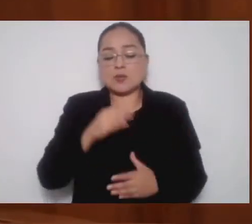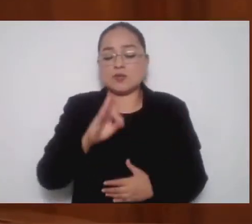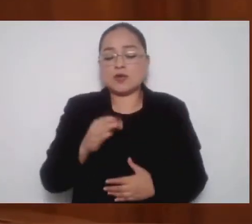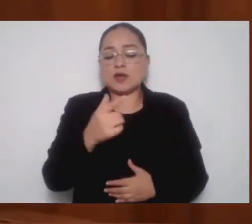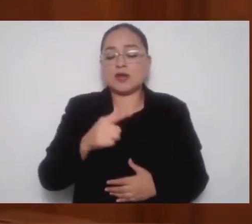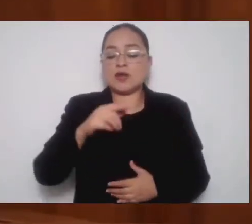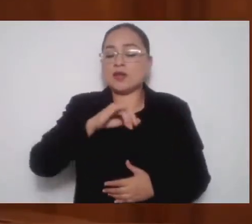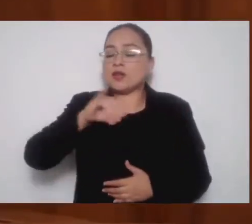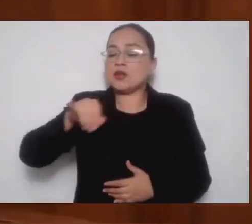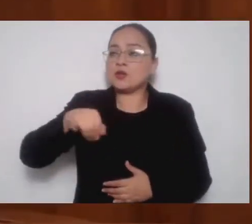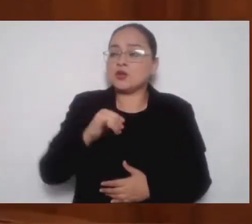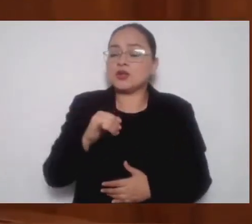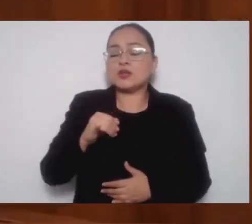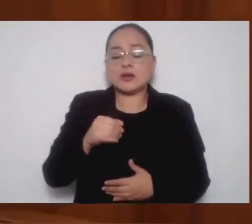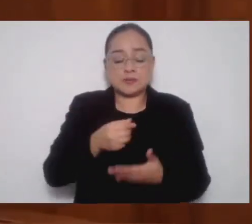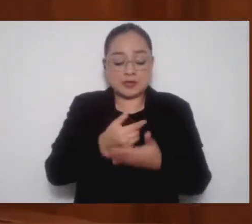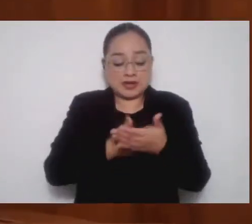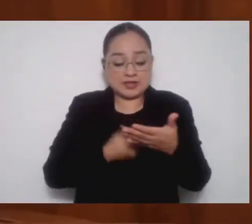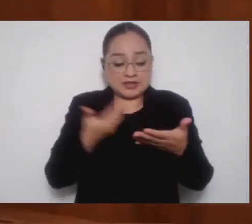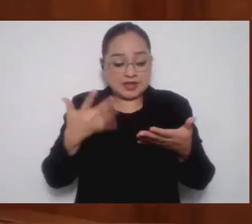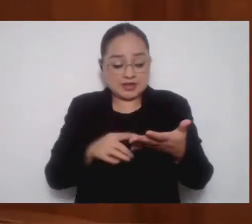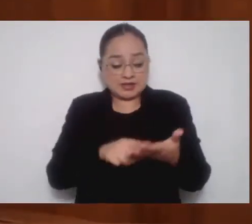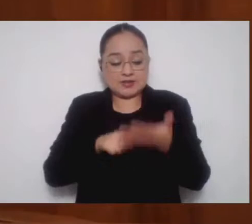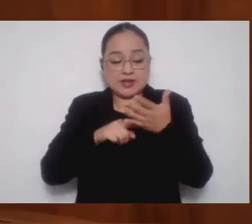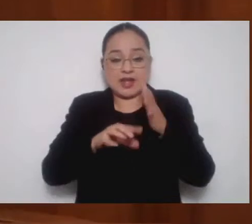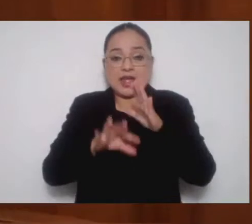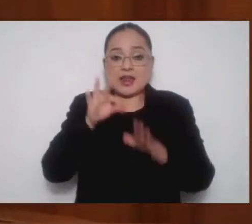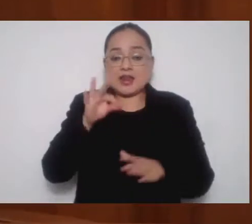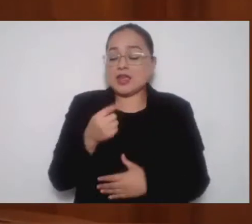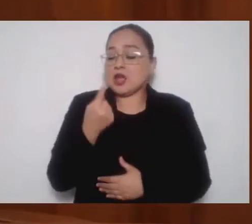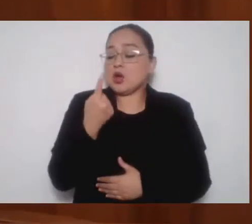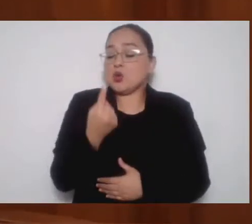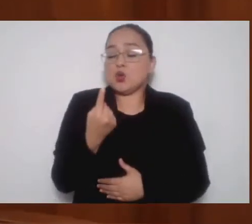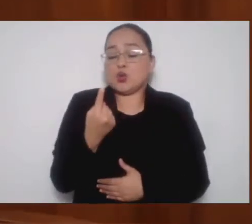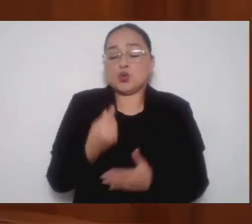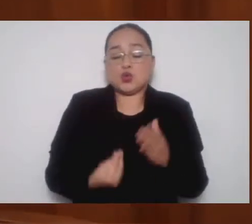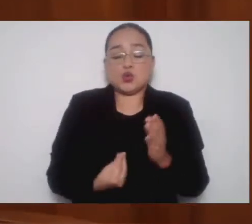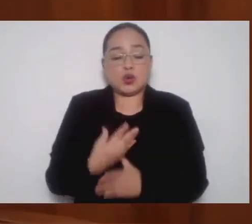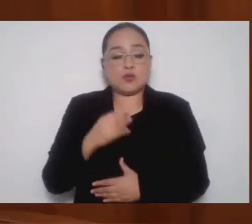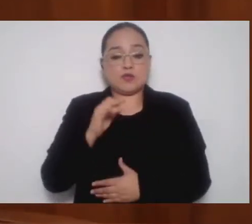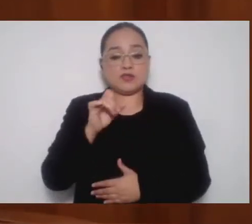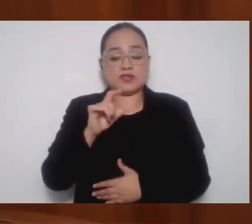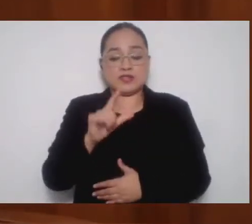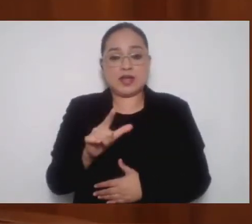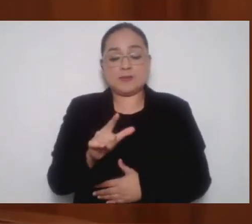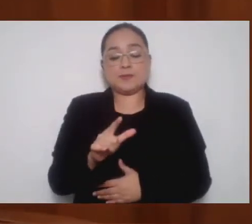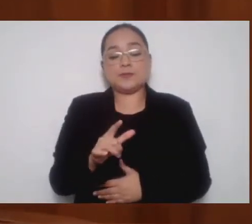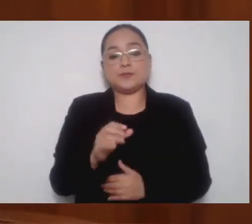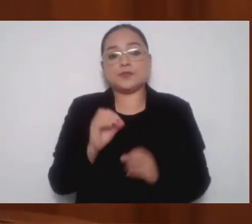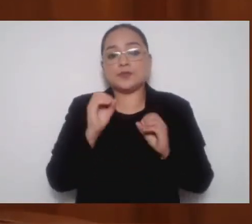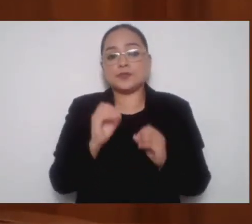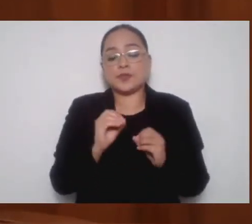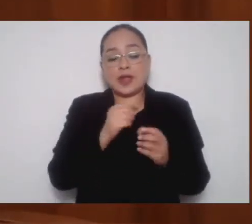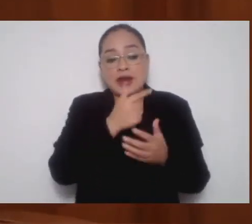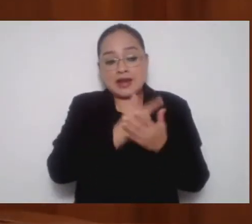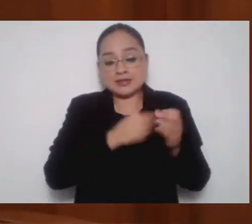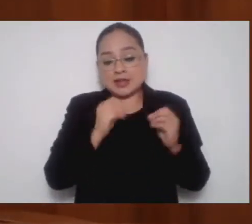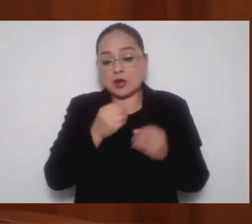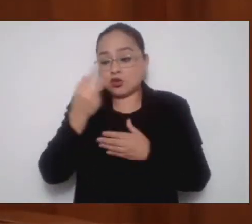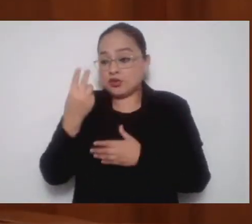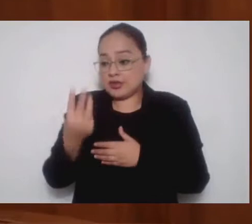general de entre las candidatas y candidatos que integren la lista o, en su caso, la